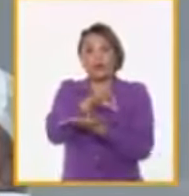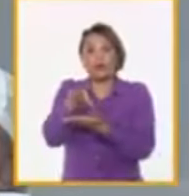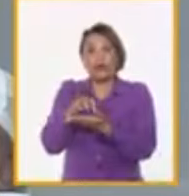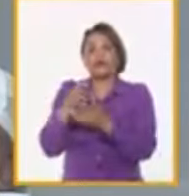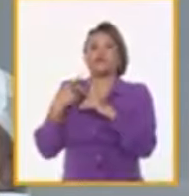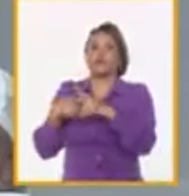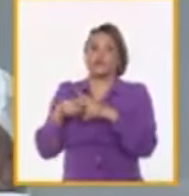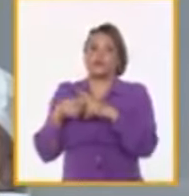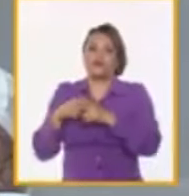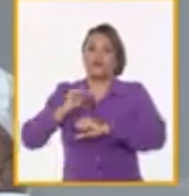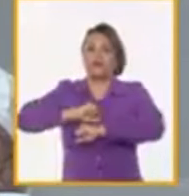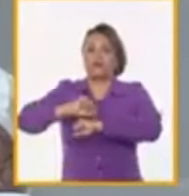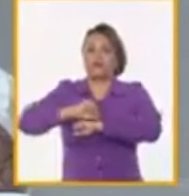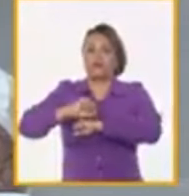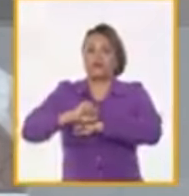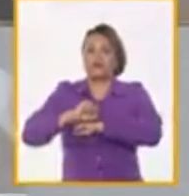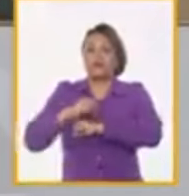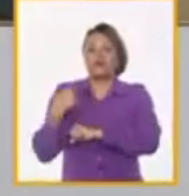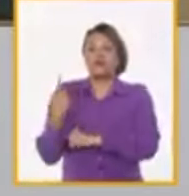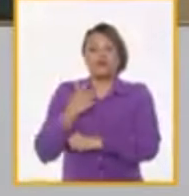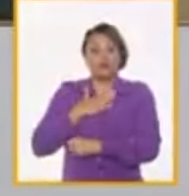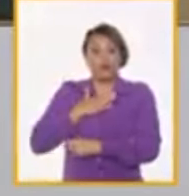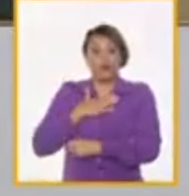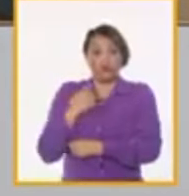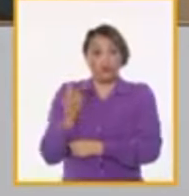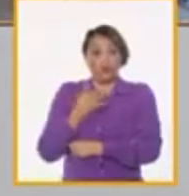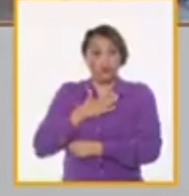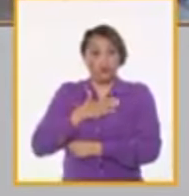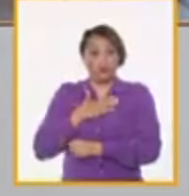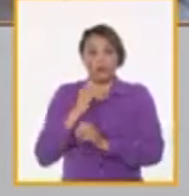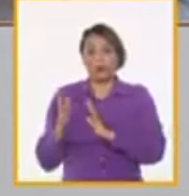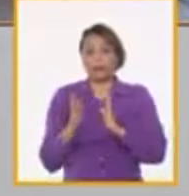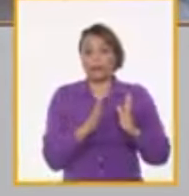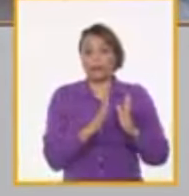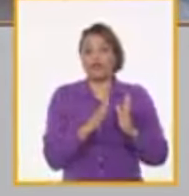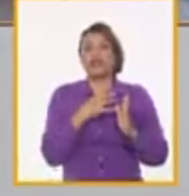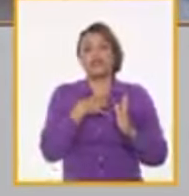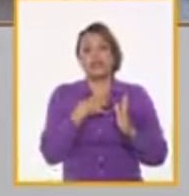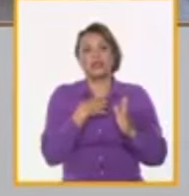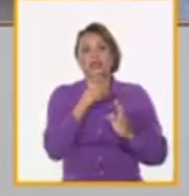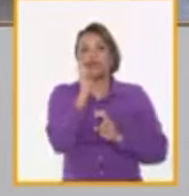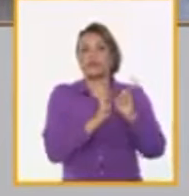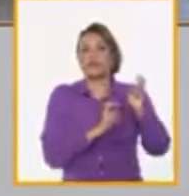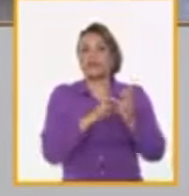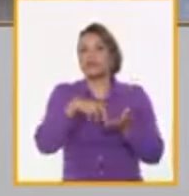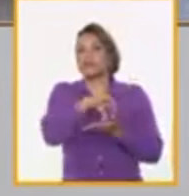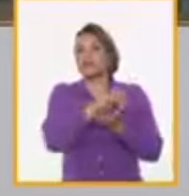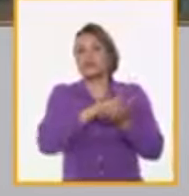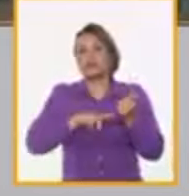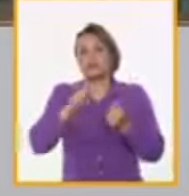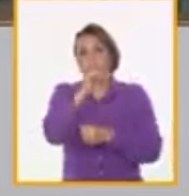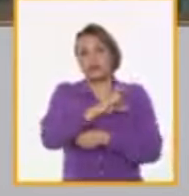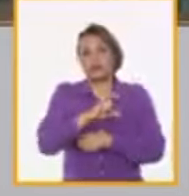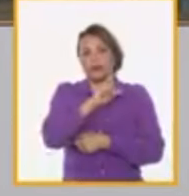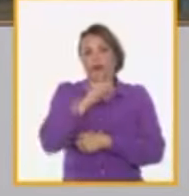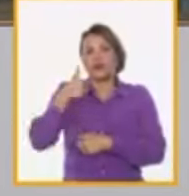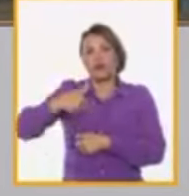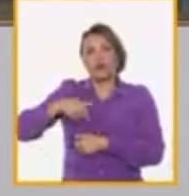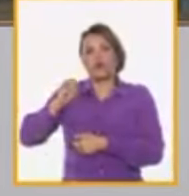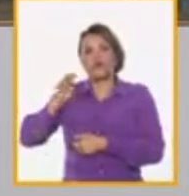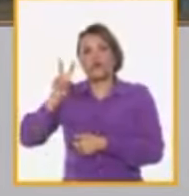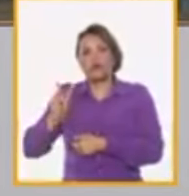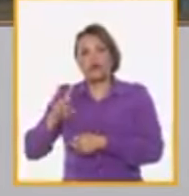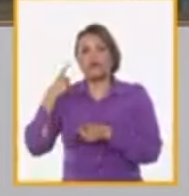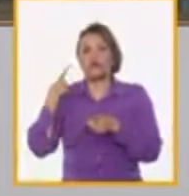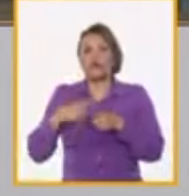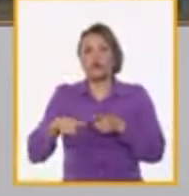los equipos. Por nuestra parte, tenemos un taller en Camagüey, uno en Jovellano y uno en San José. Y